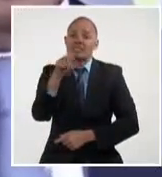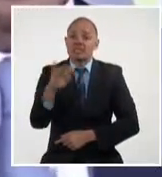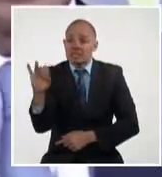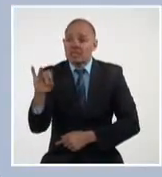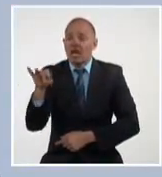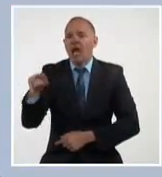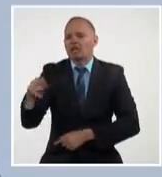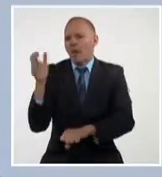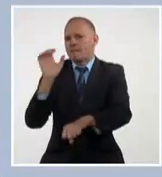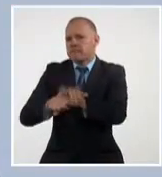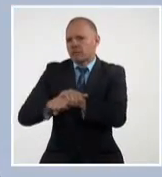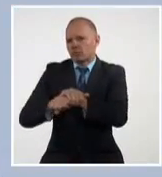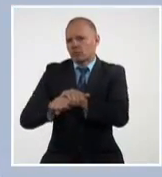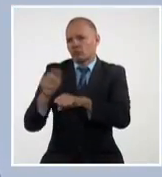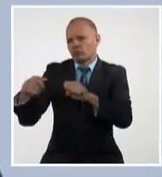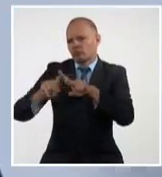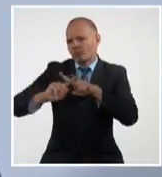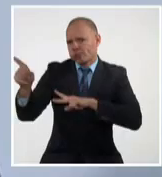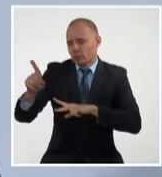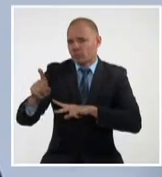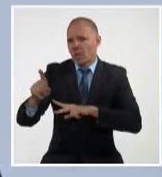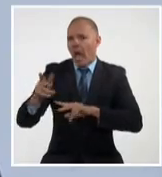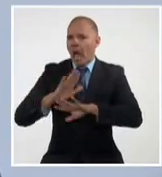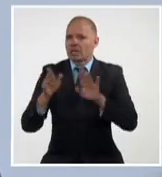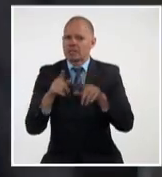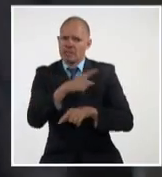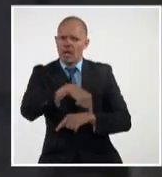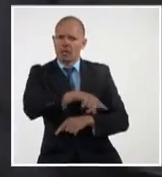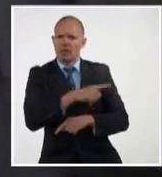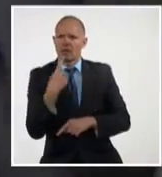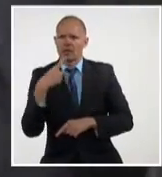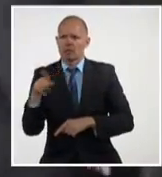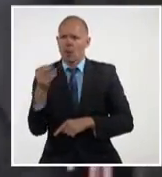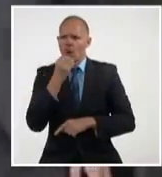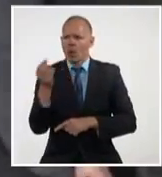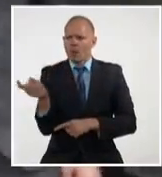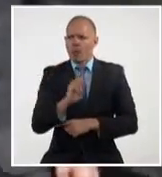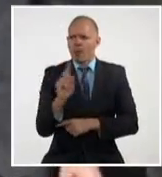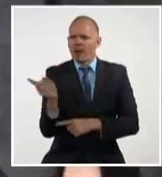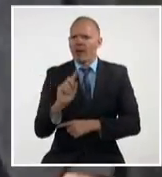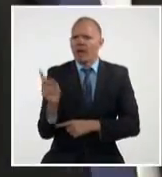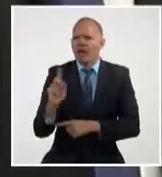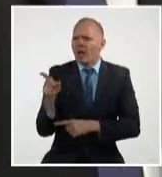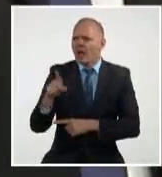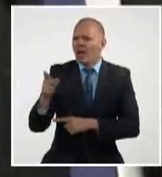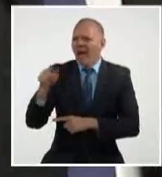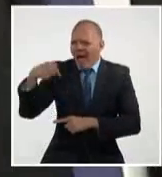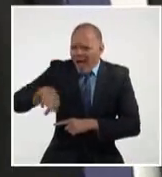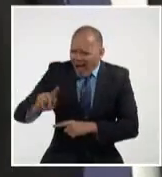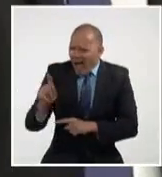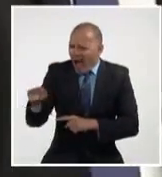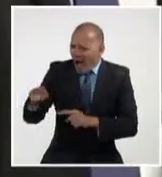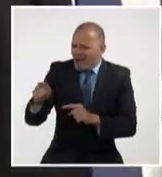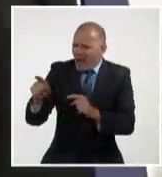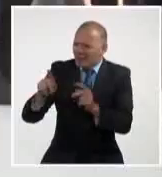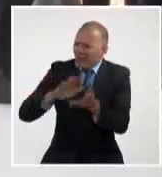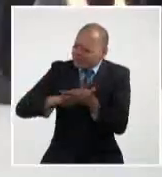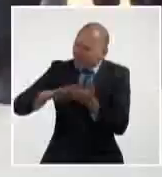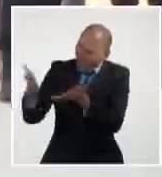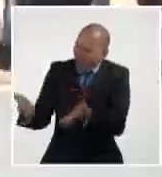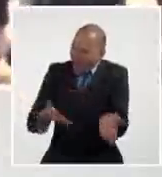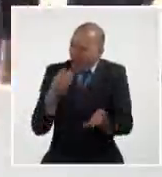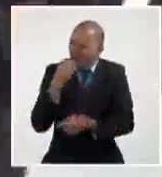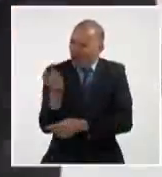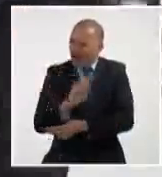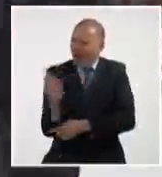La derecha cuestionó el entendimiento de los socialistas con los separatistas catalanes y bajo el argumento de que esto apunta